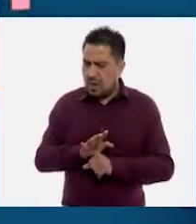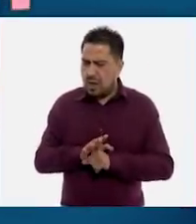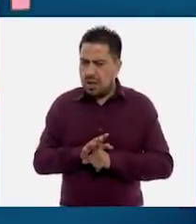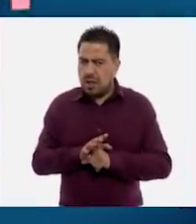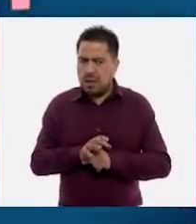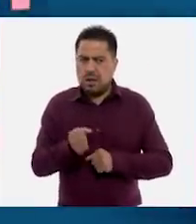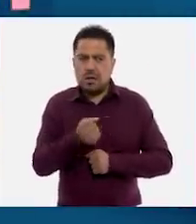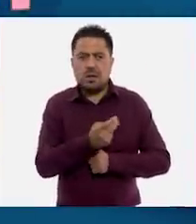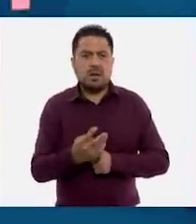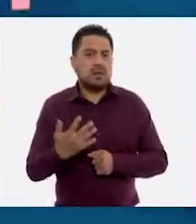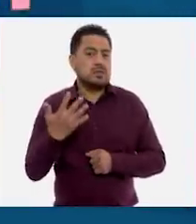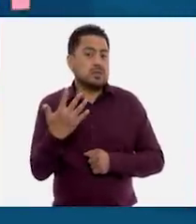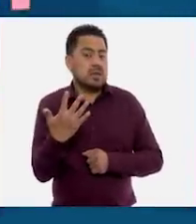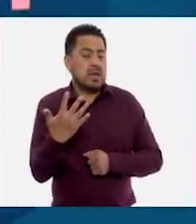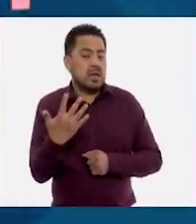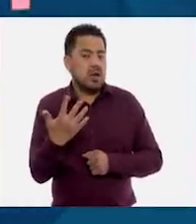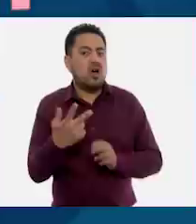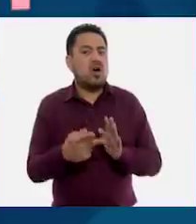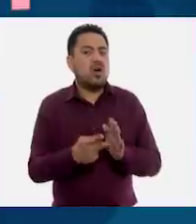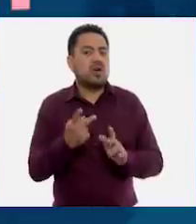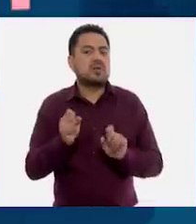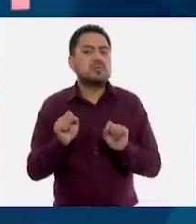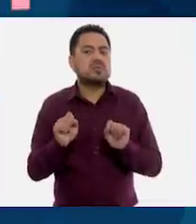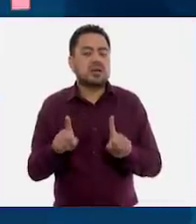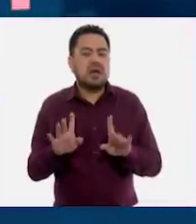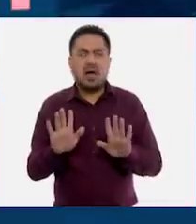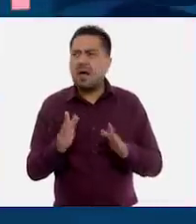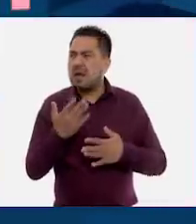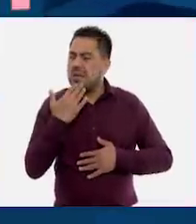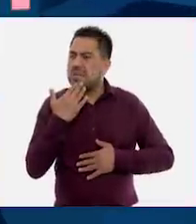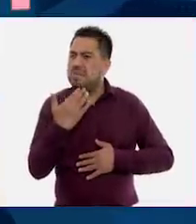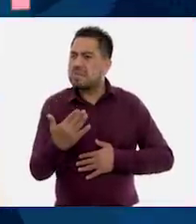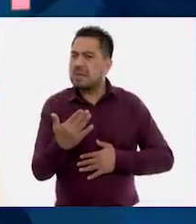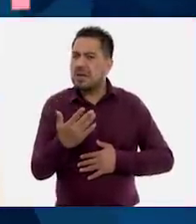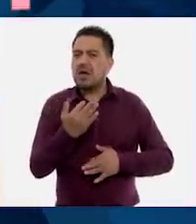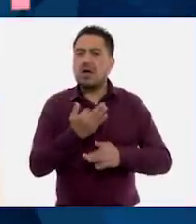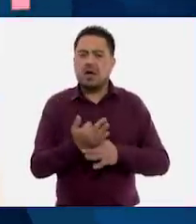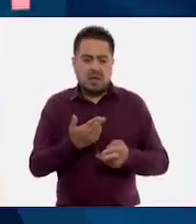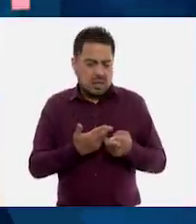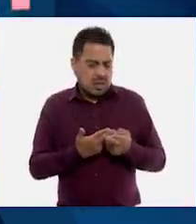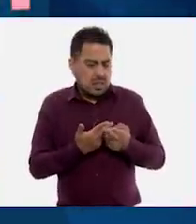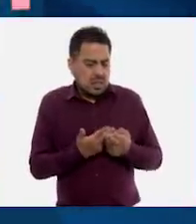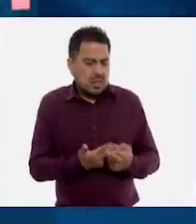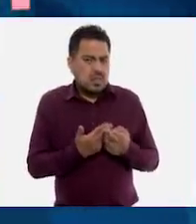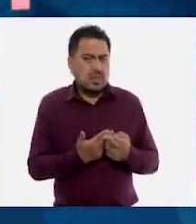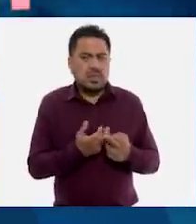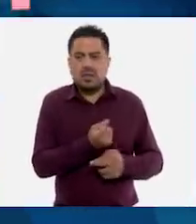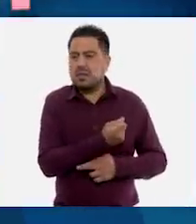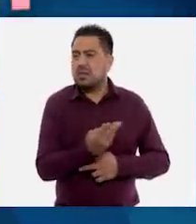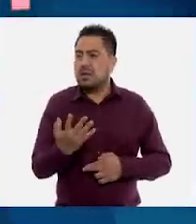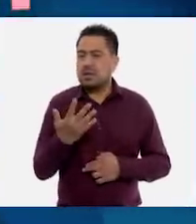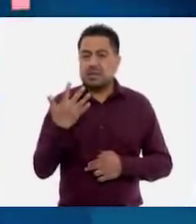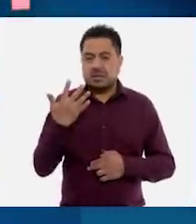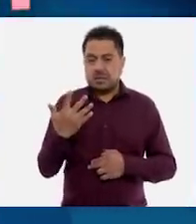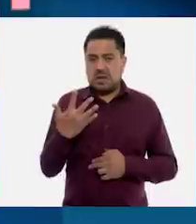da 5 otra vez. Muy bien. Entonces le sobraron